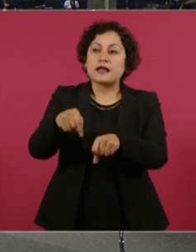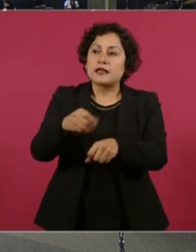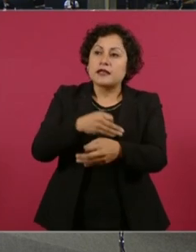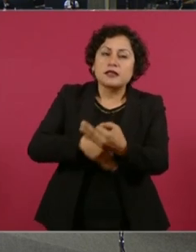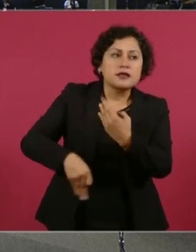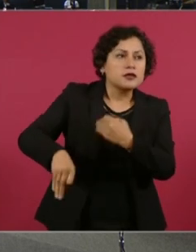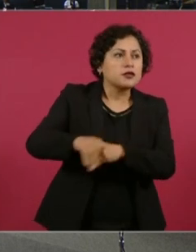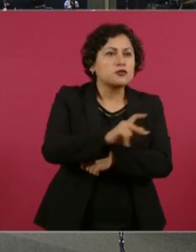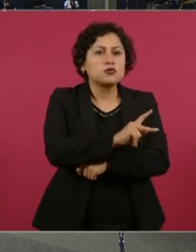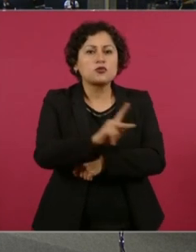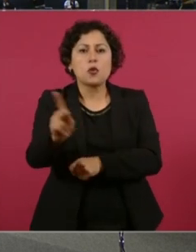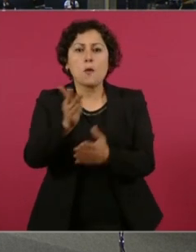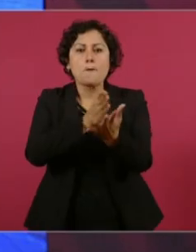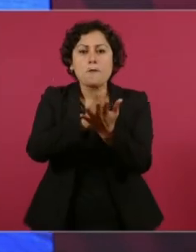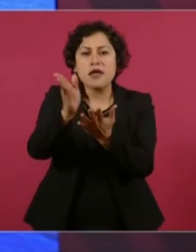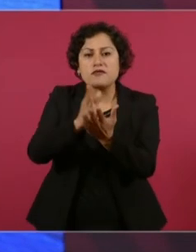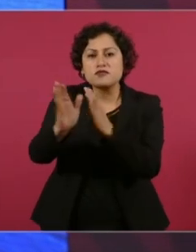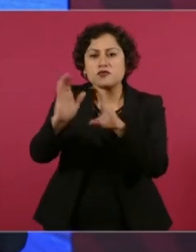principal,